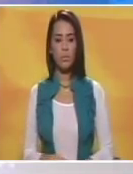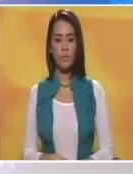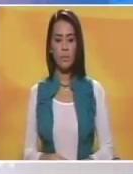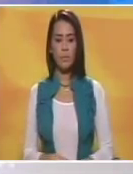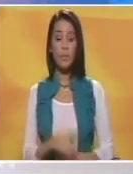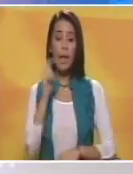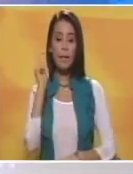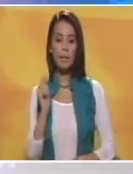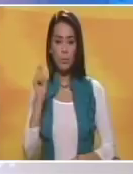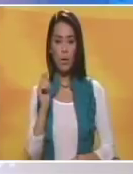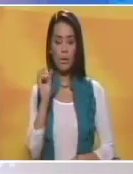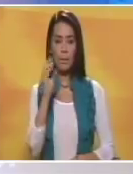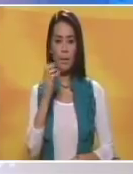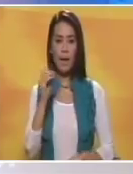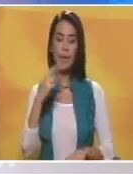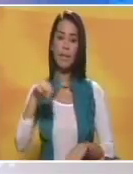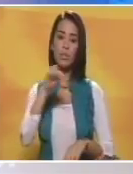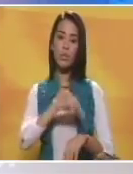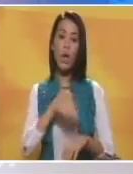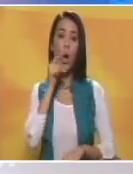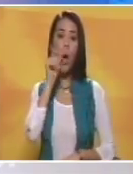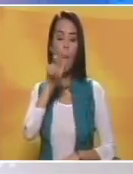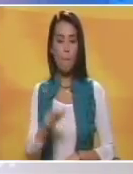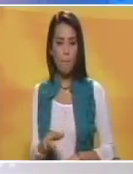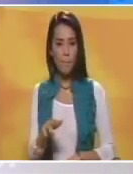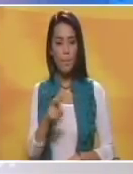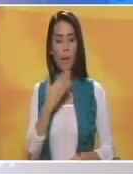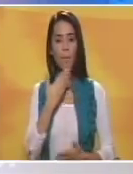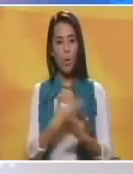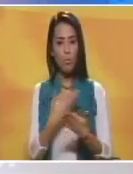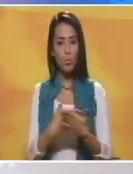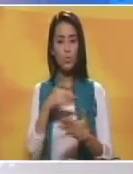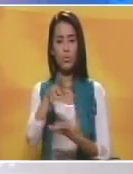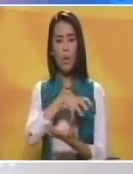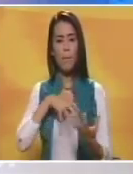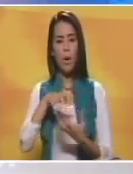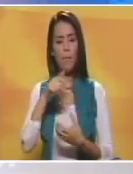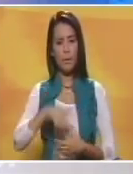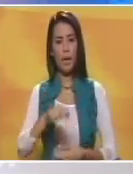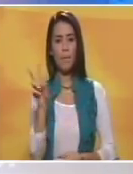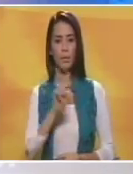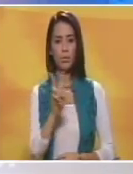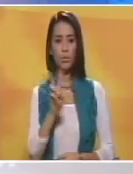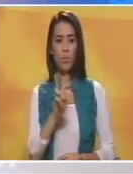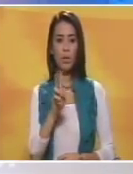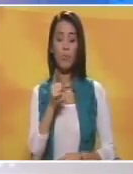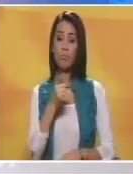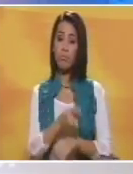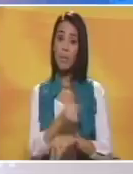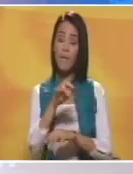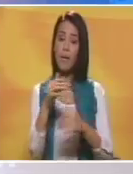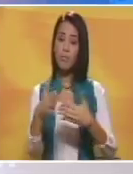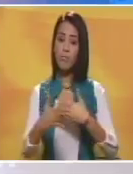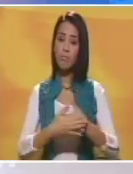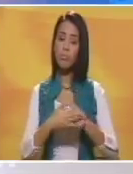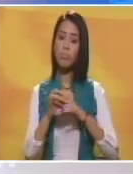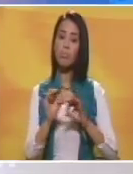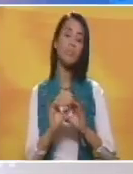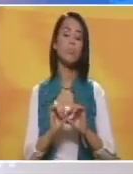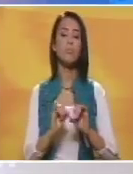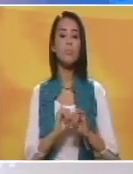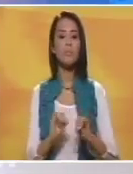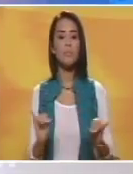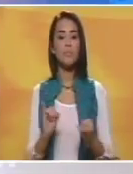El diputado de la Asamblea Nacional, José Guerra, propuso que ante la crisis que se vive en el Venezuela, se debe cerrar el financiamiento monetario del